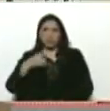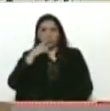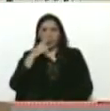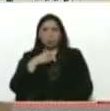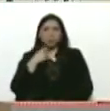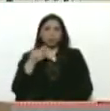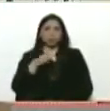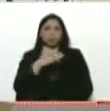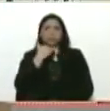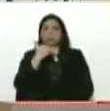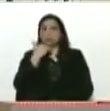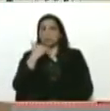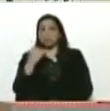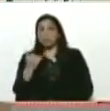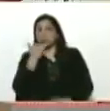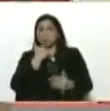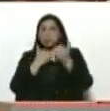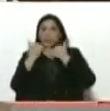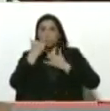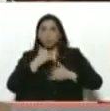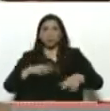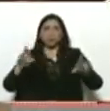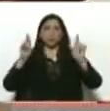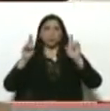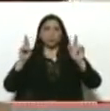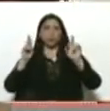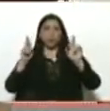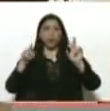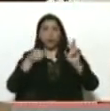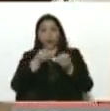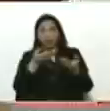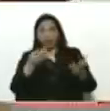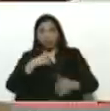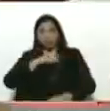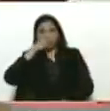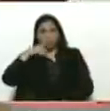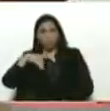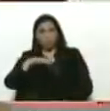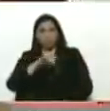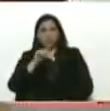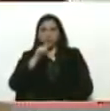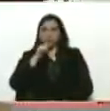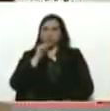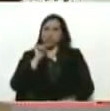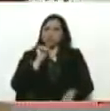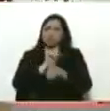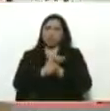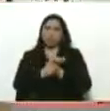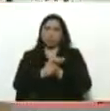en grado de frustración, afortunadamente. Ahí nuestro pueblo es quien captura